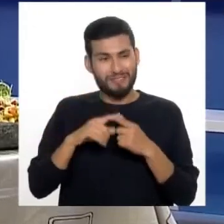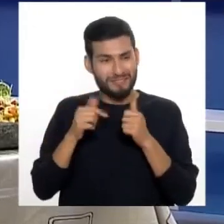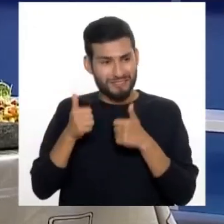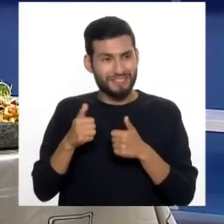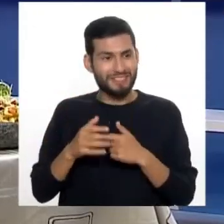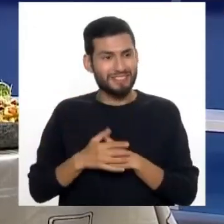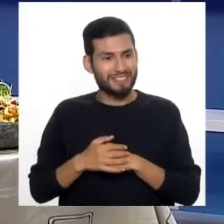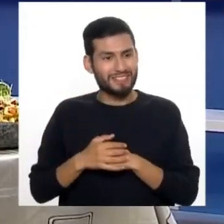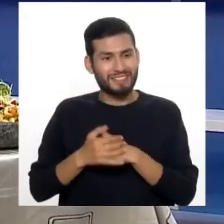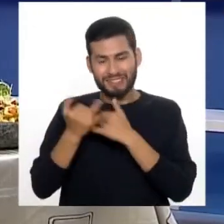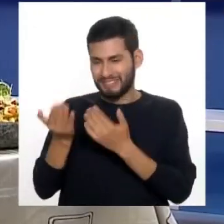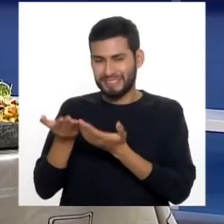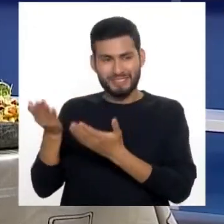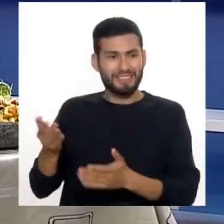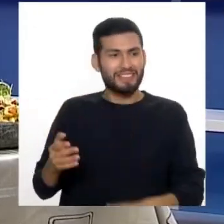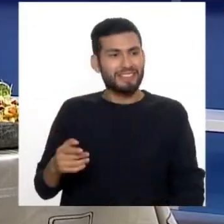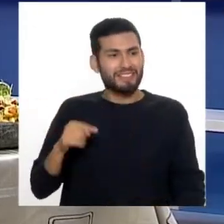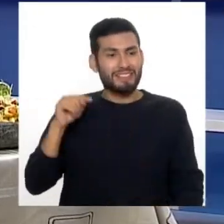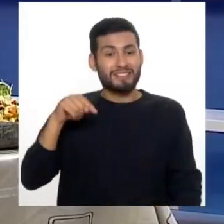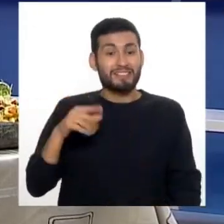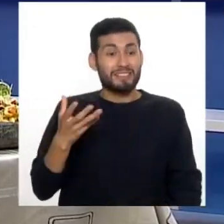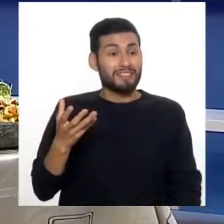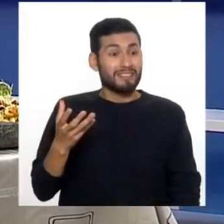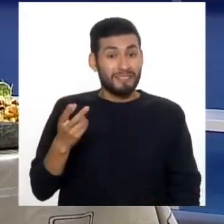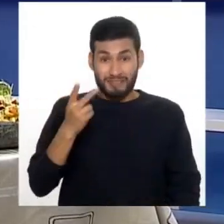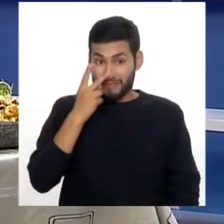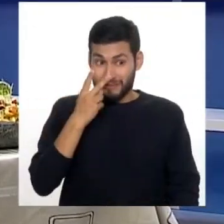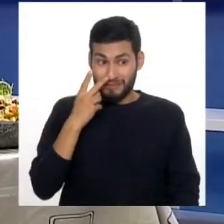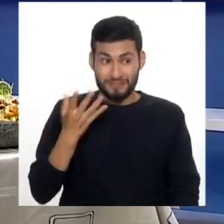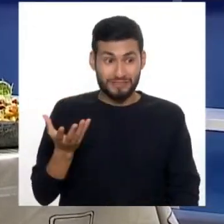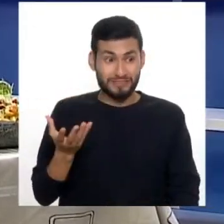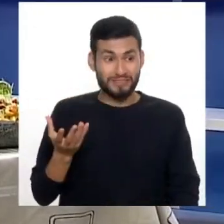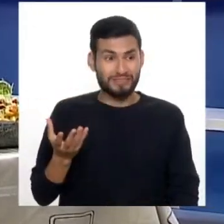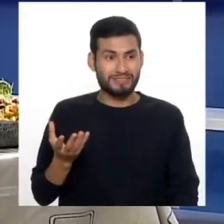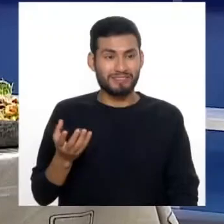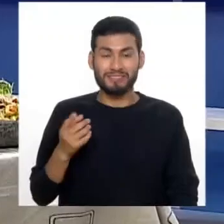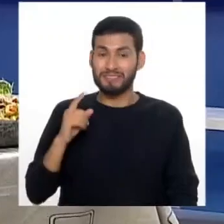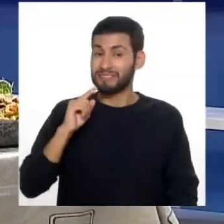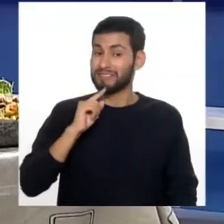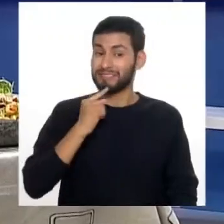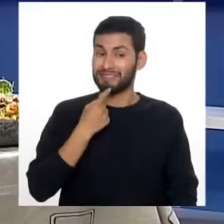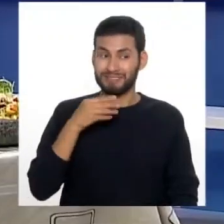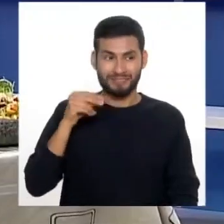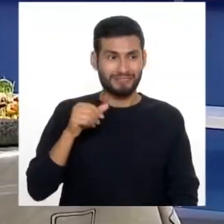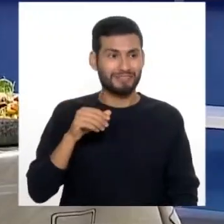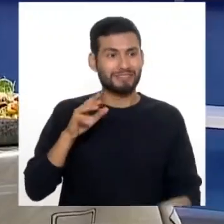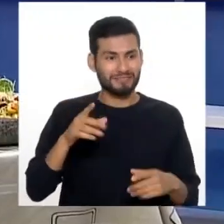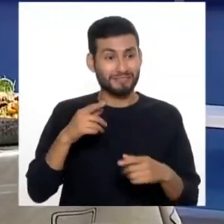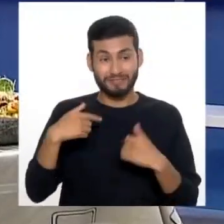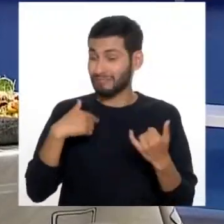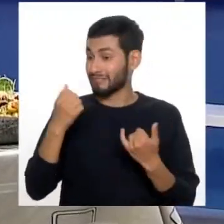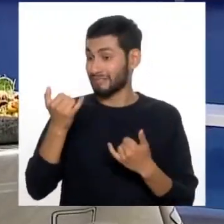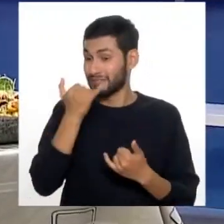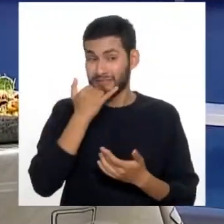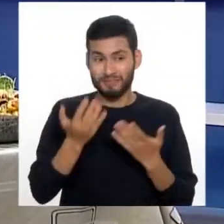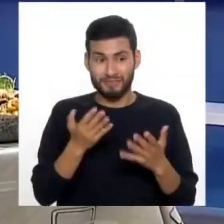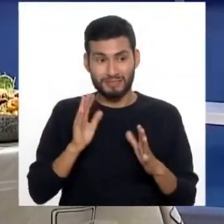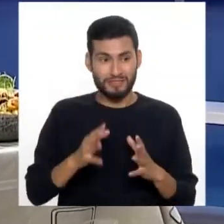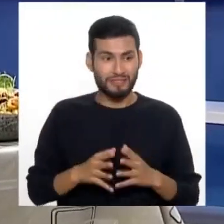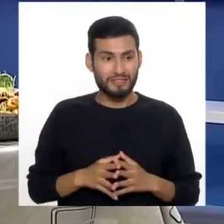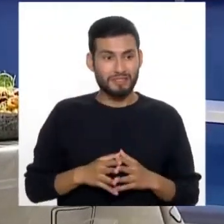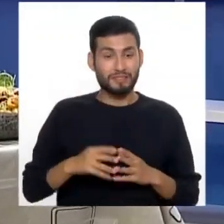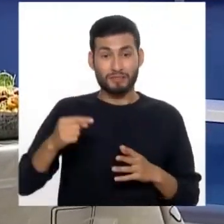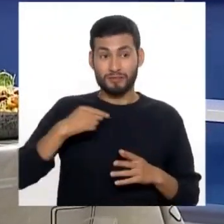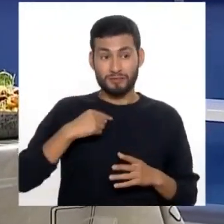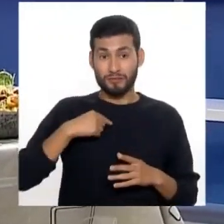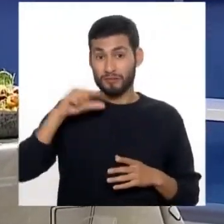Este, señor, acá dejé. Este definitivamente, mira lo que yo le hago. ¿Eh? Sí, a ver, con el limoncito. Ay, José, corrígeme si estoy mala. No. Yo siempre